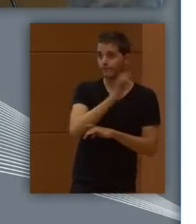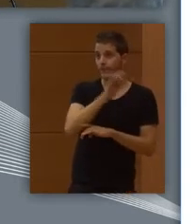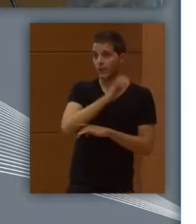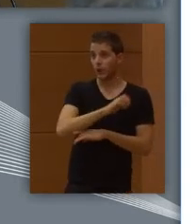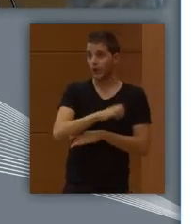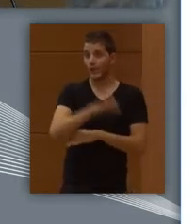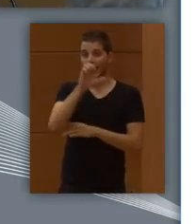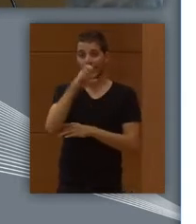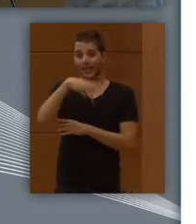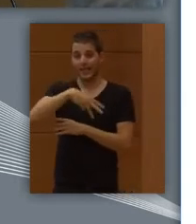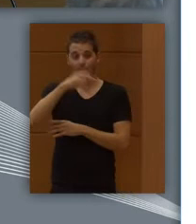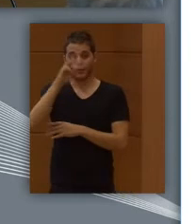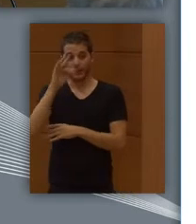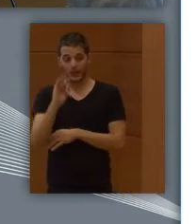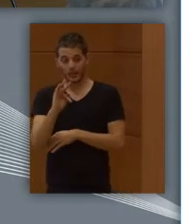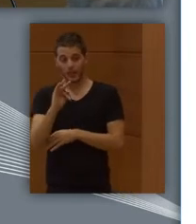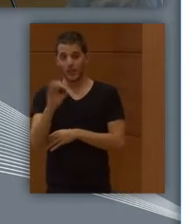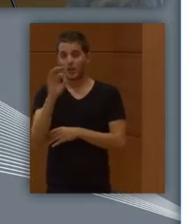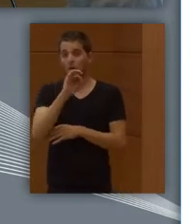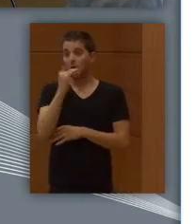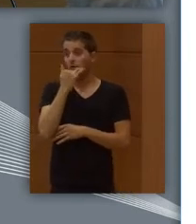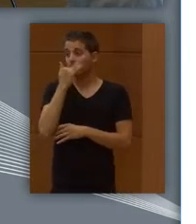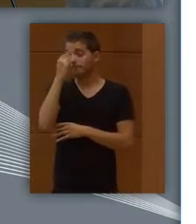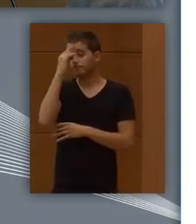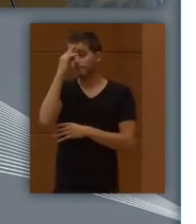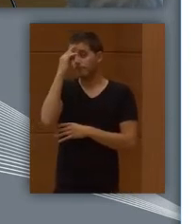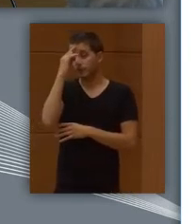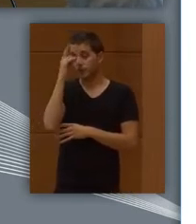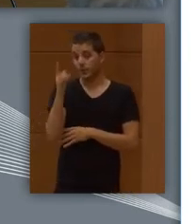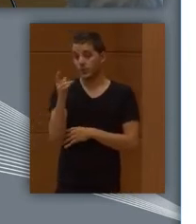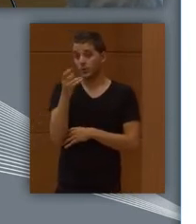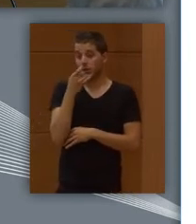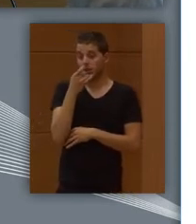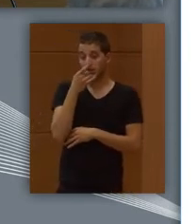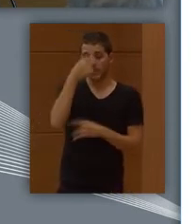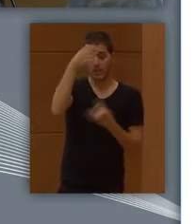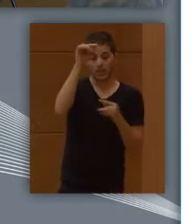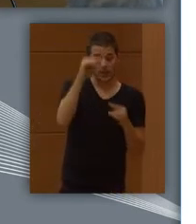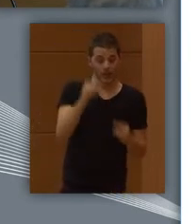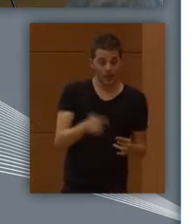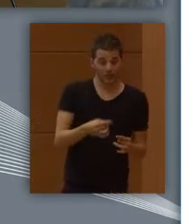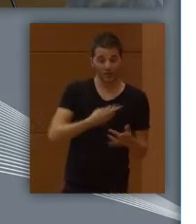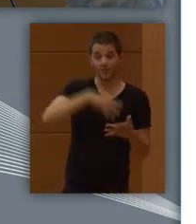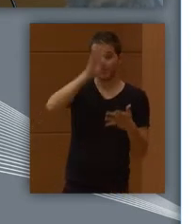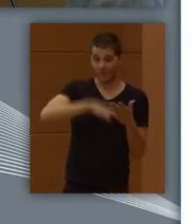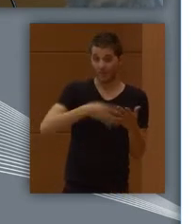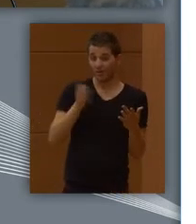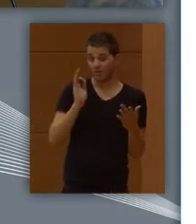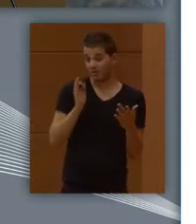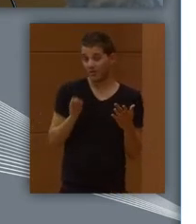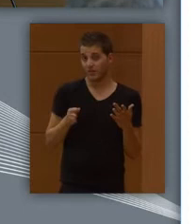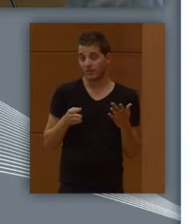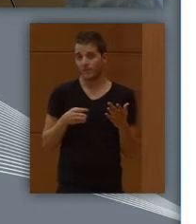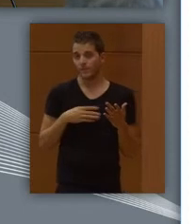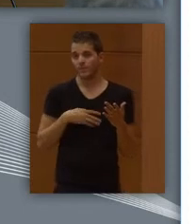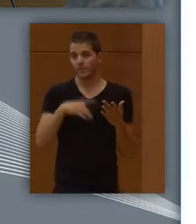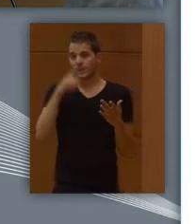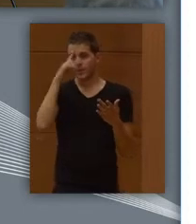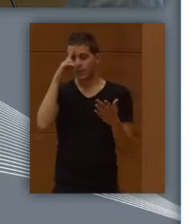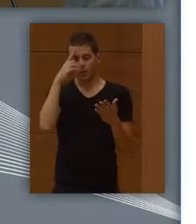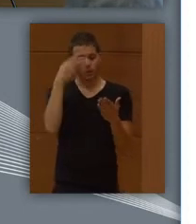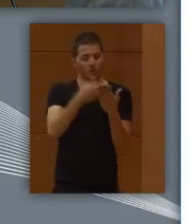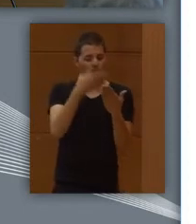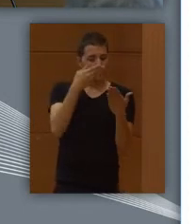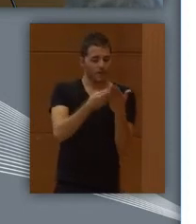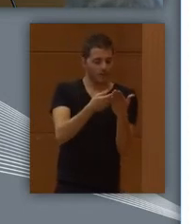no conmigo esta impresión. Me baso mucho en datos de Barcelona, la región metropolitana. No